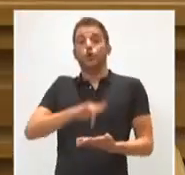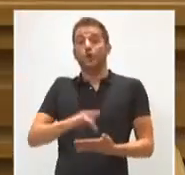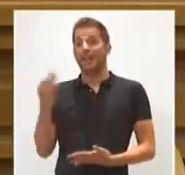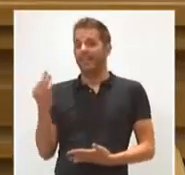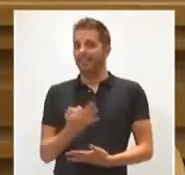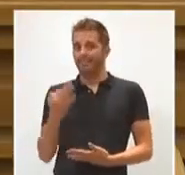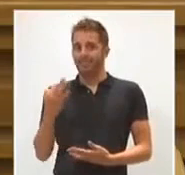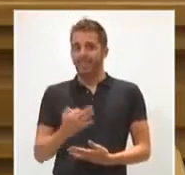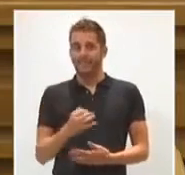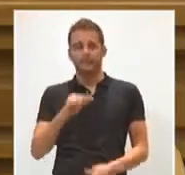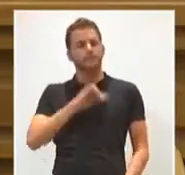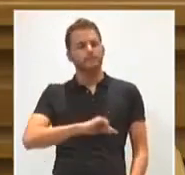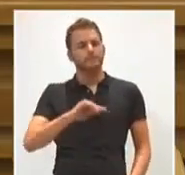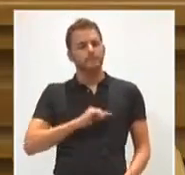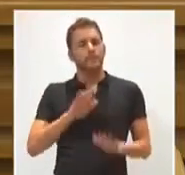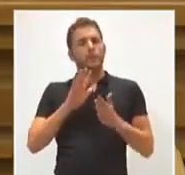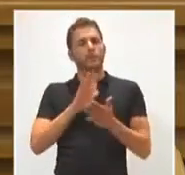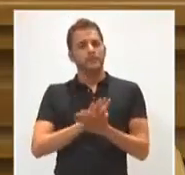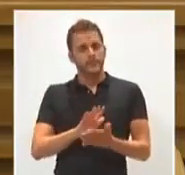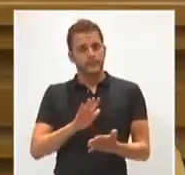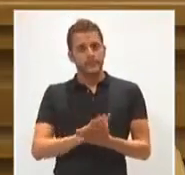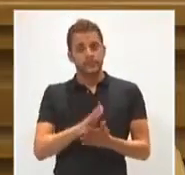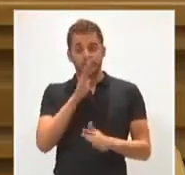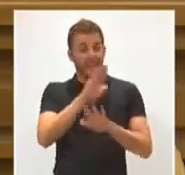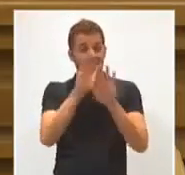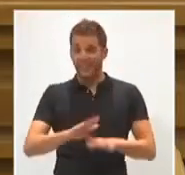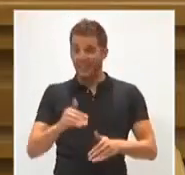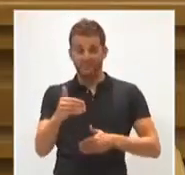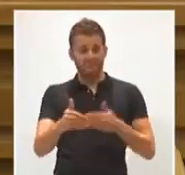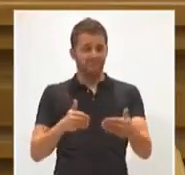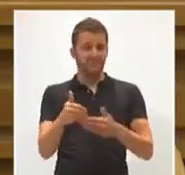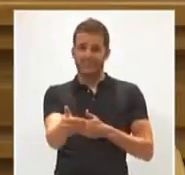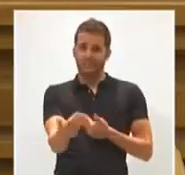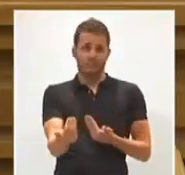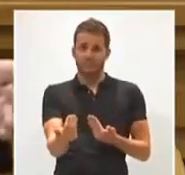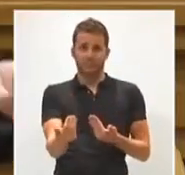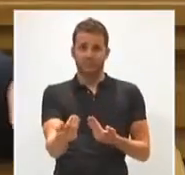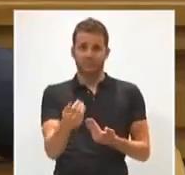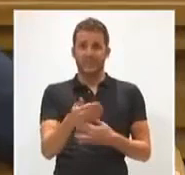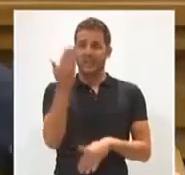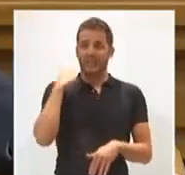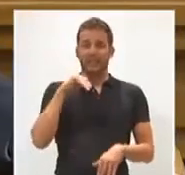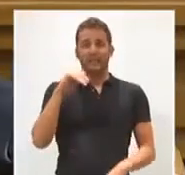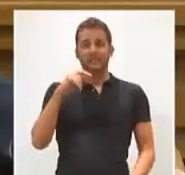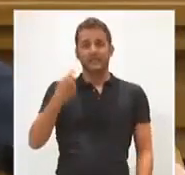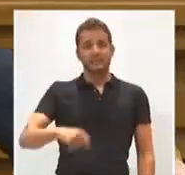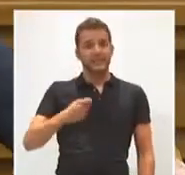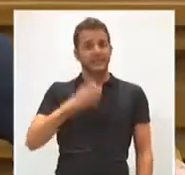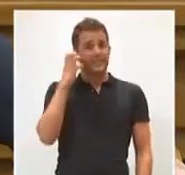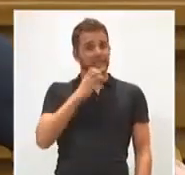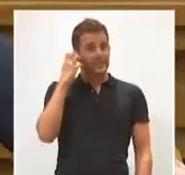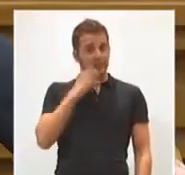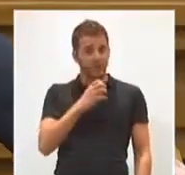mucho la serenidad porque las cosas son como terminan siendo y la prueba lo comenté lo todavía con el presidente rajoy en el foro de la toja